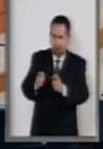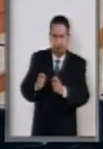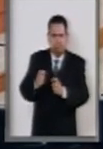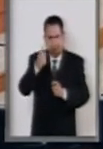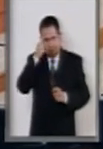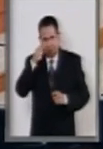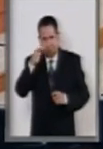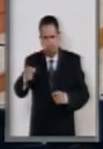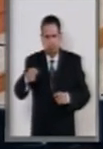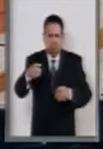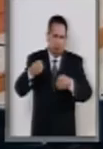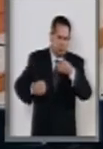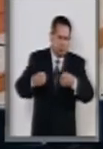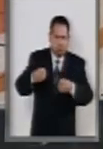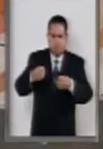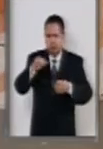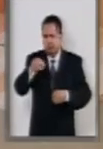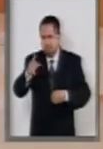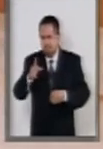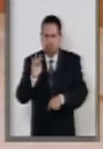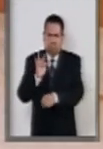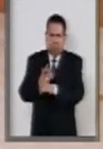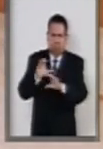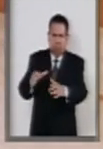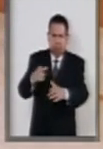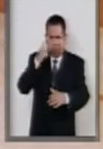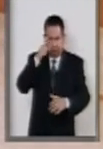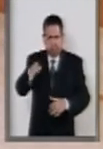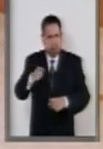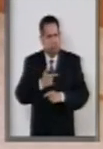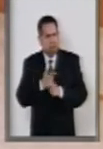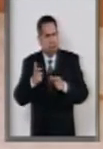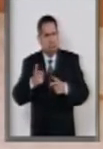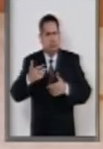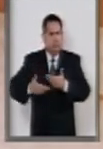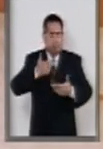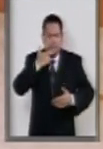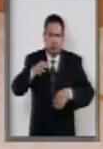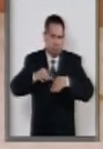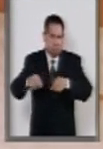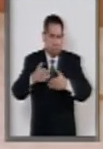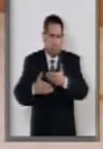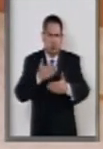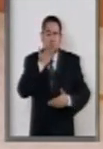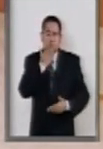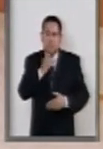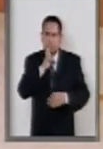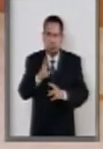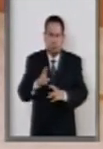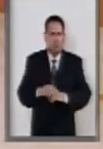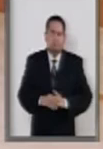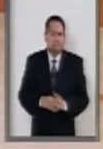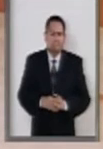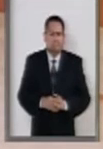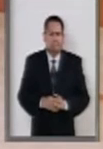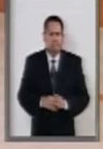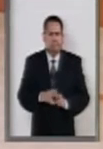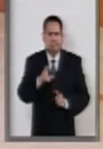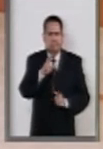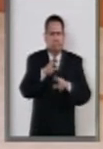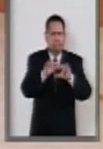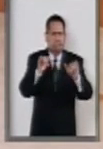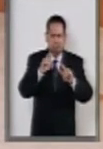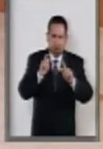herramientas a juzgadores o ministerios públicos que les permita hacer mejor su trabajo y dar buenos resultados, ni para asegurar